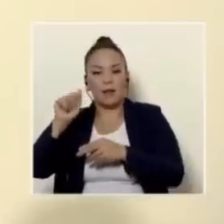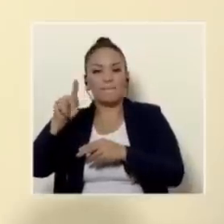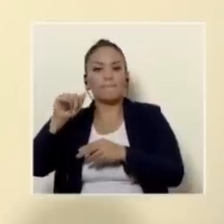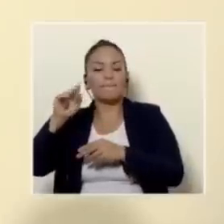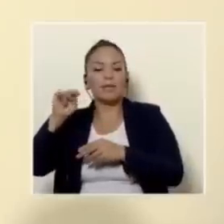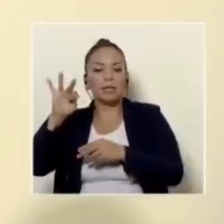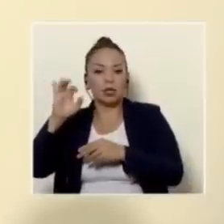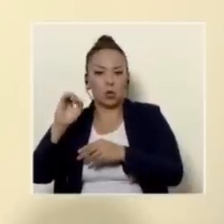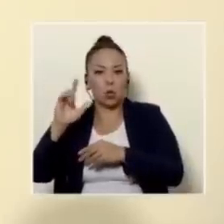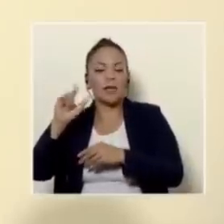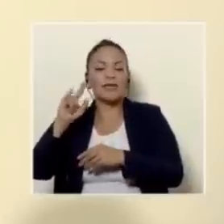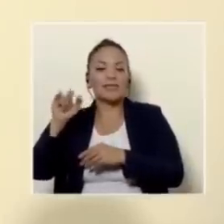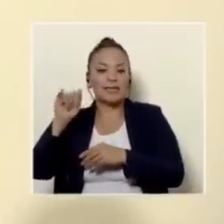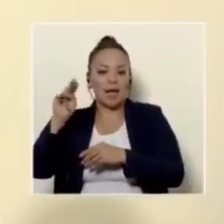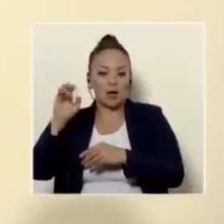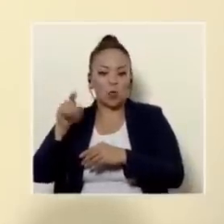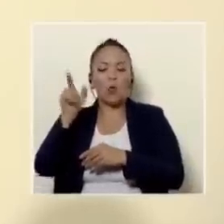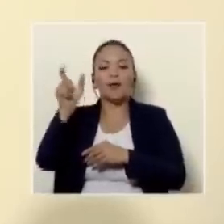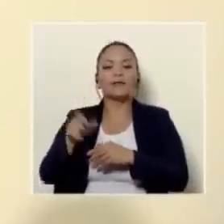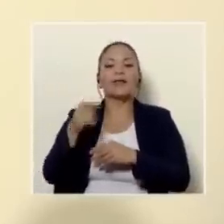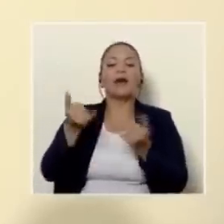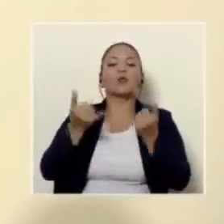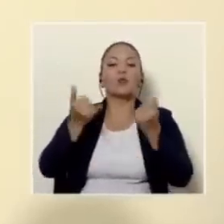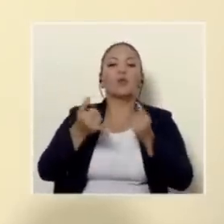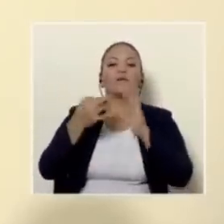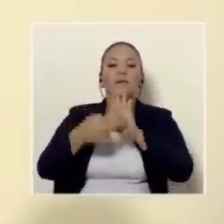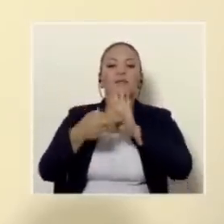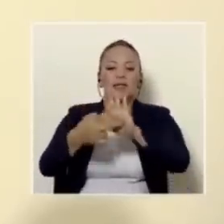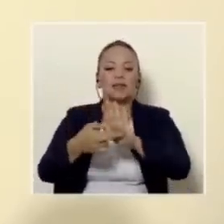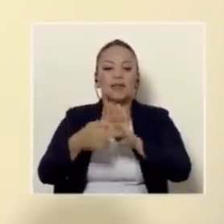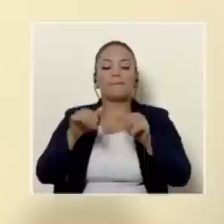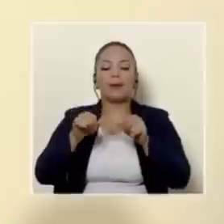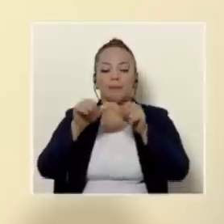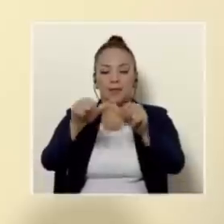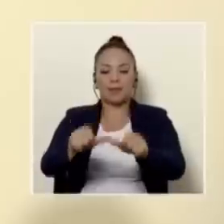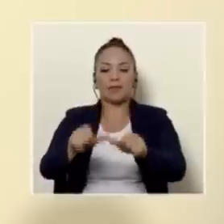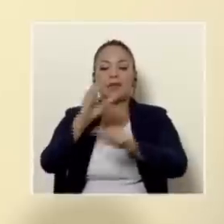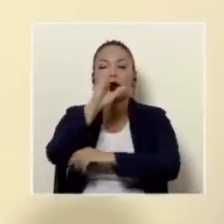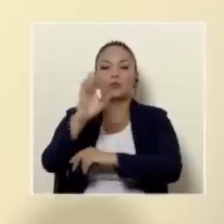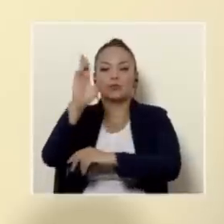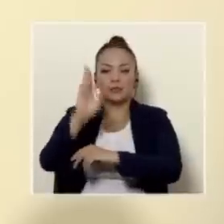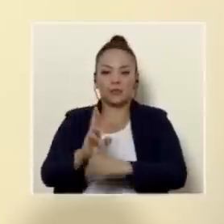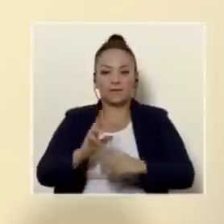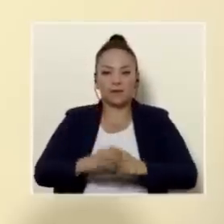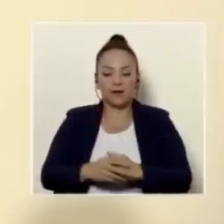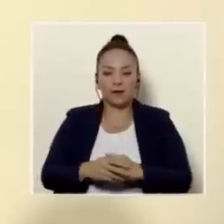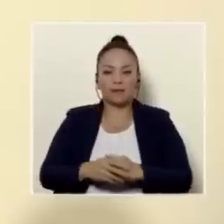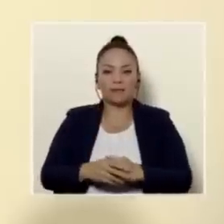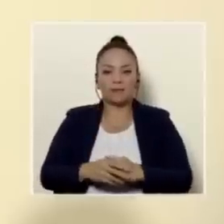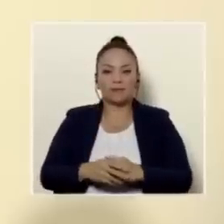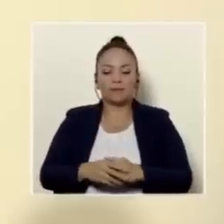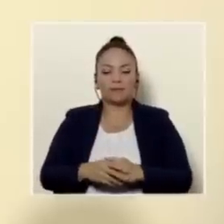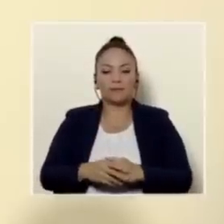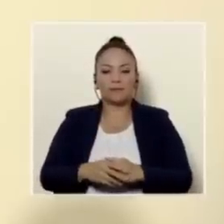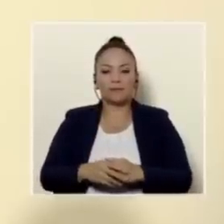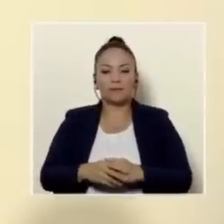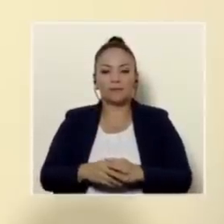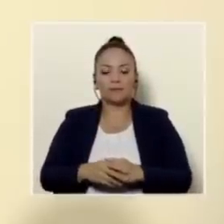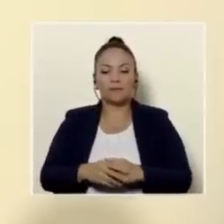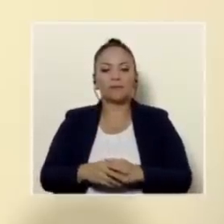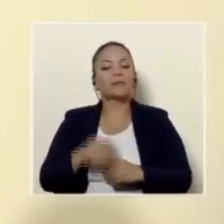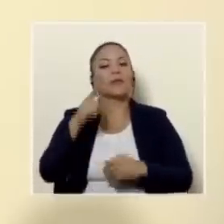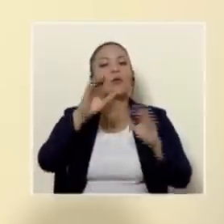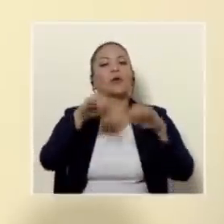Lizano. Ella es la actual representante permanente de Costa Rica ante